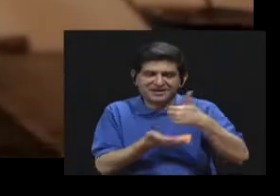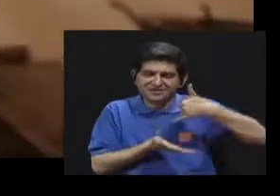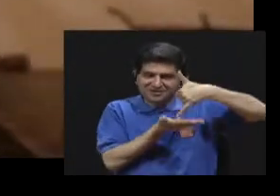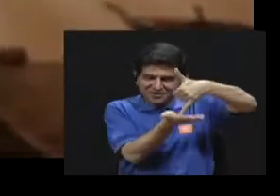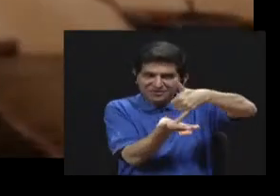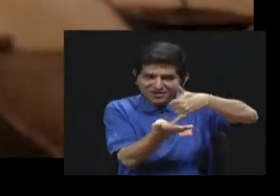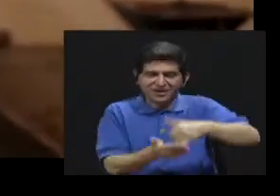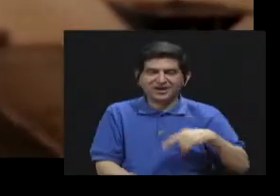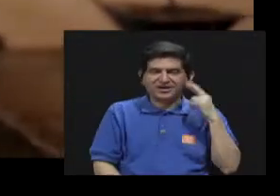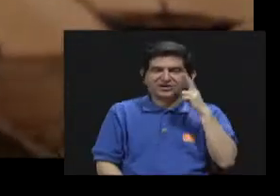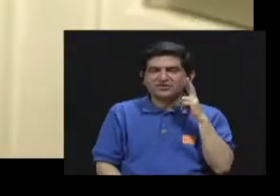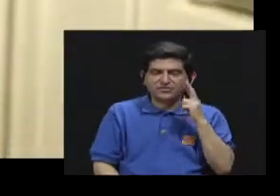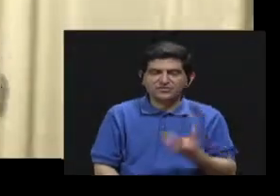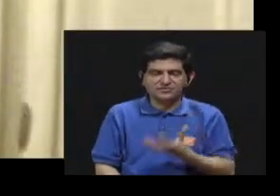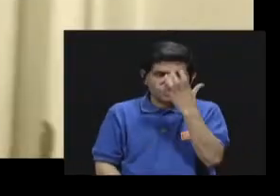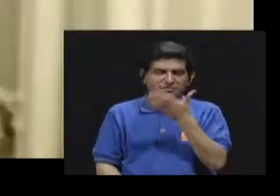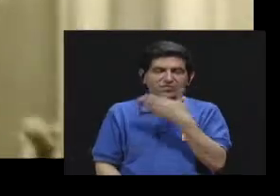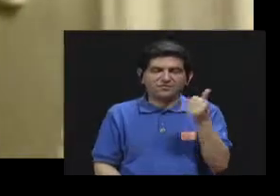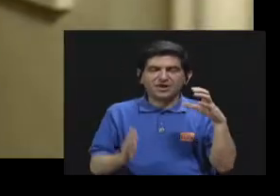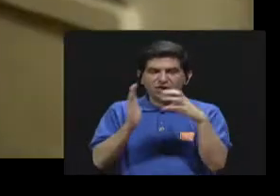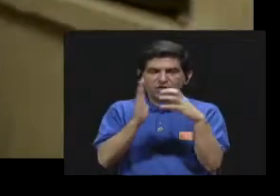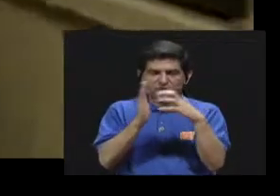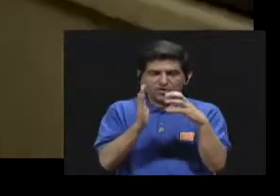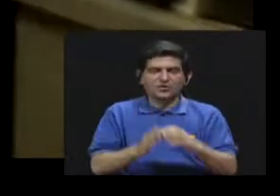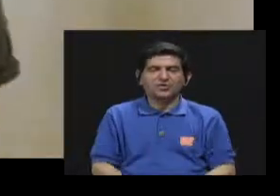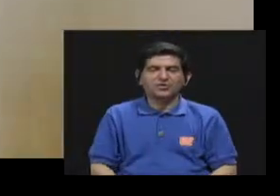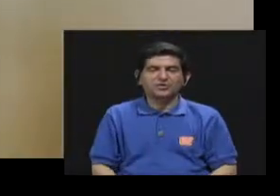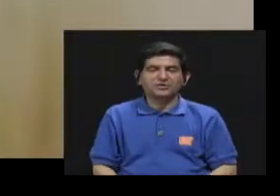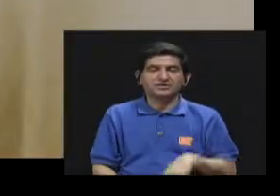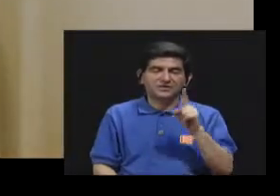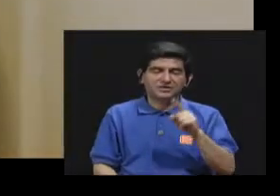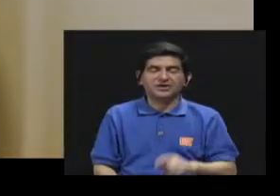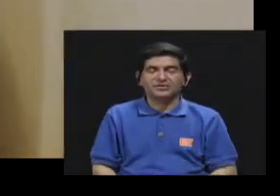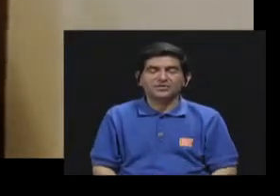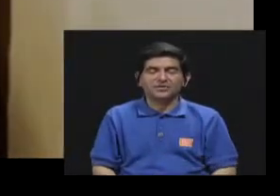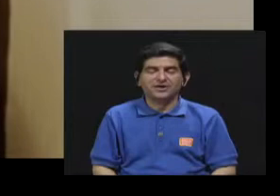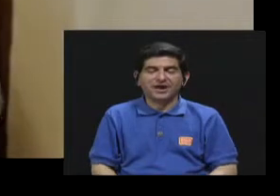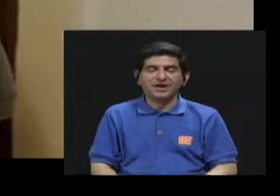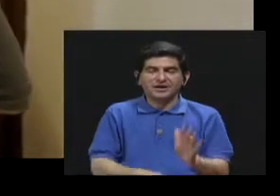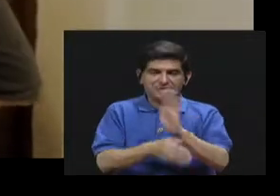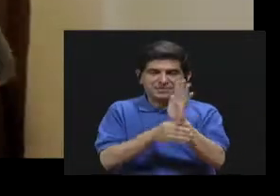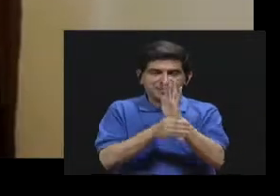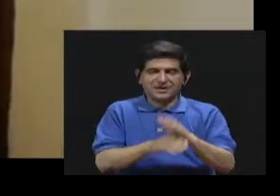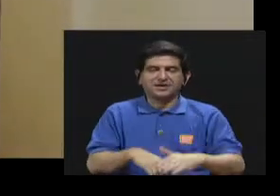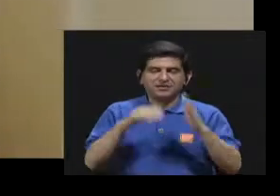Rosado Furia, mejor guión de largometraje ficción, Costa Rica.